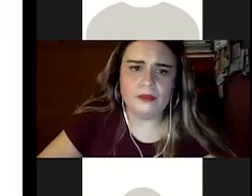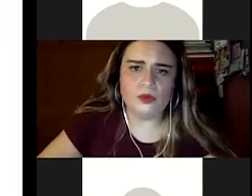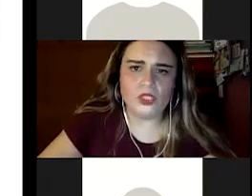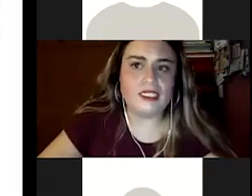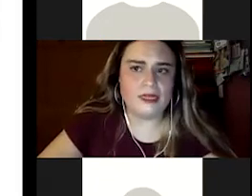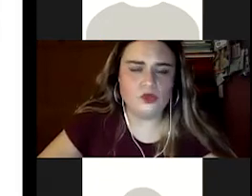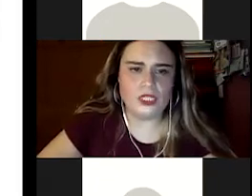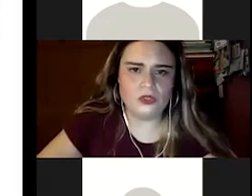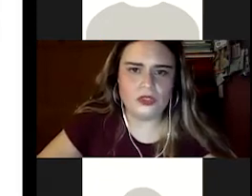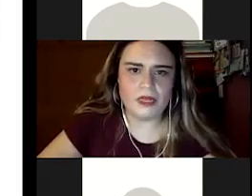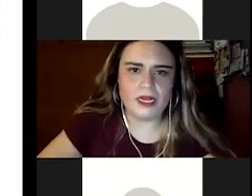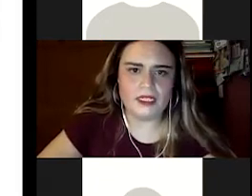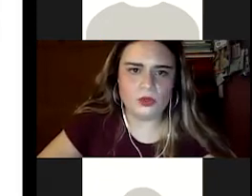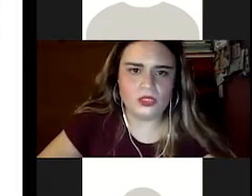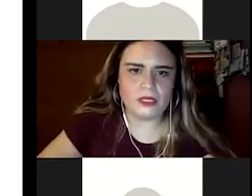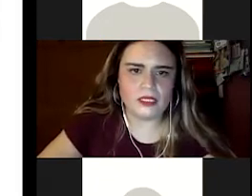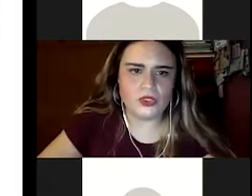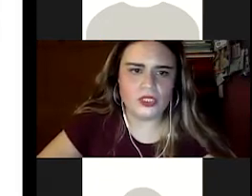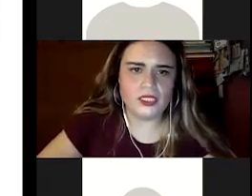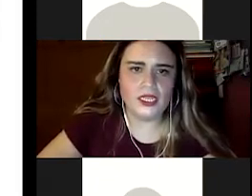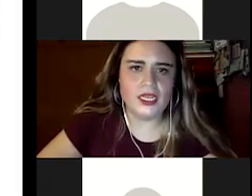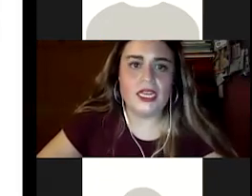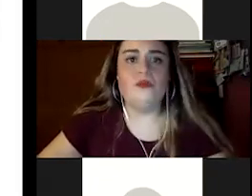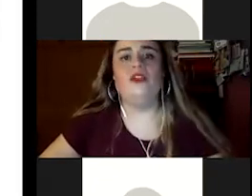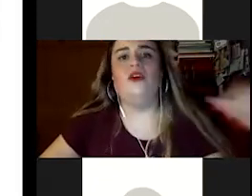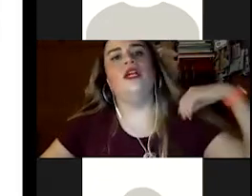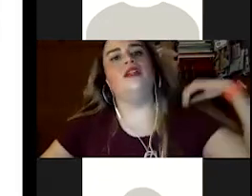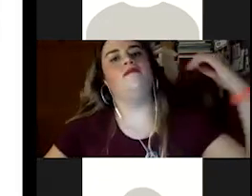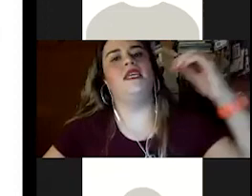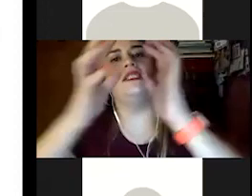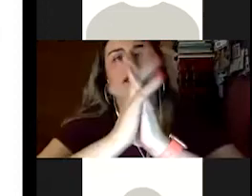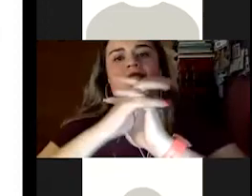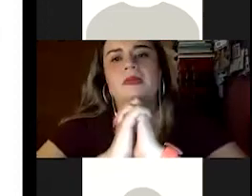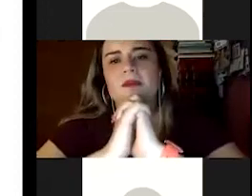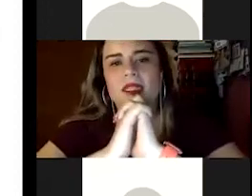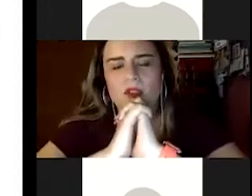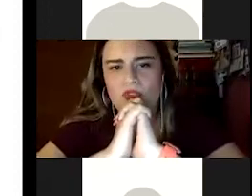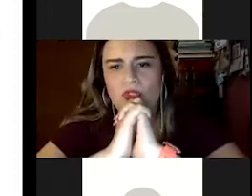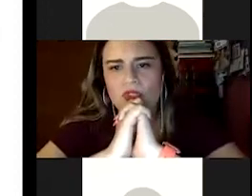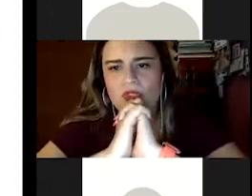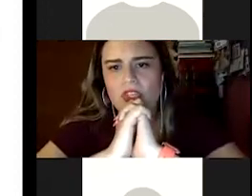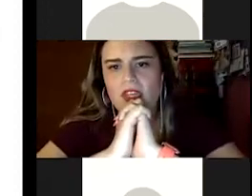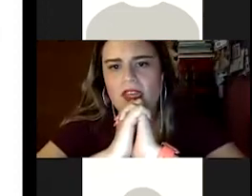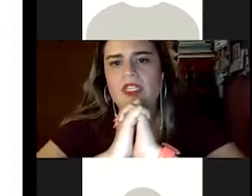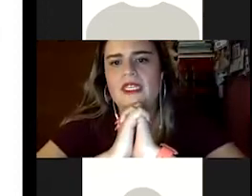ejemplos que les iré mostrando también en las próximas sesiones. Y bueno, ahora también hacer esta misma traducción, ¿no? Si el ODS